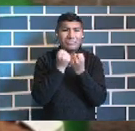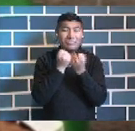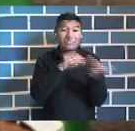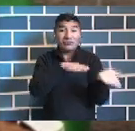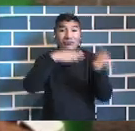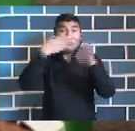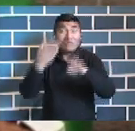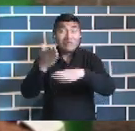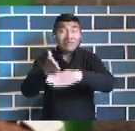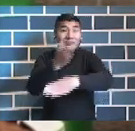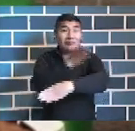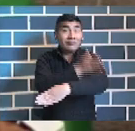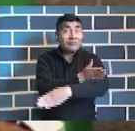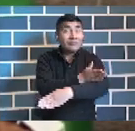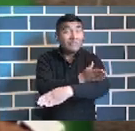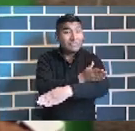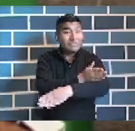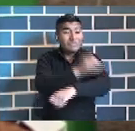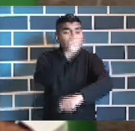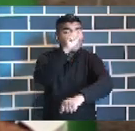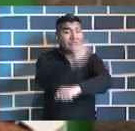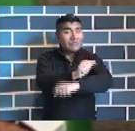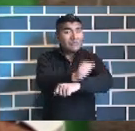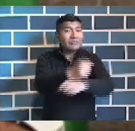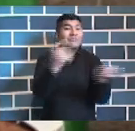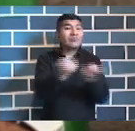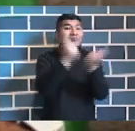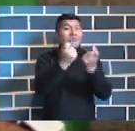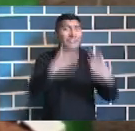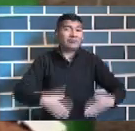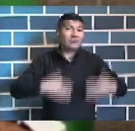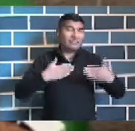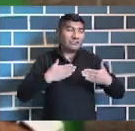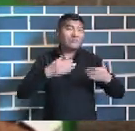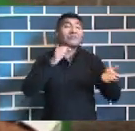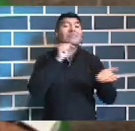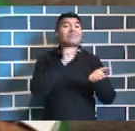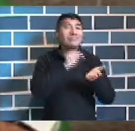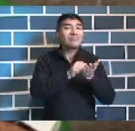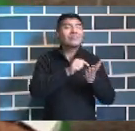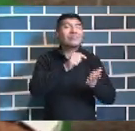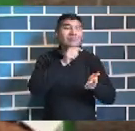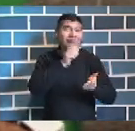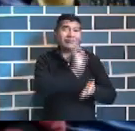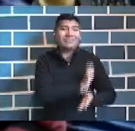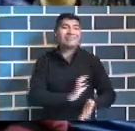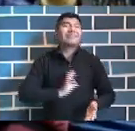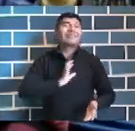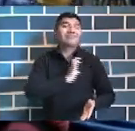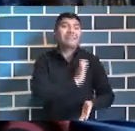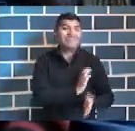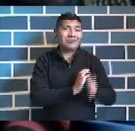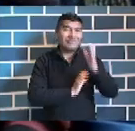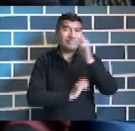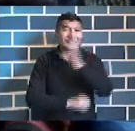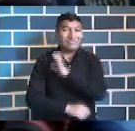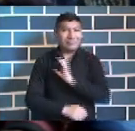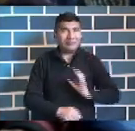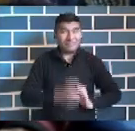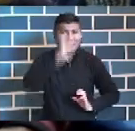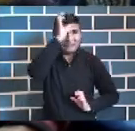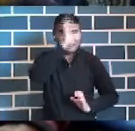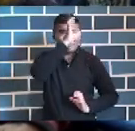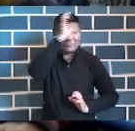Morir antes que esclavos del pecado vivir. Esa es la conducta del cristiano y del